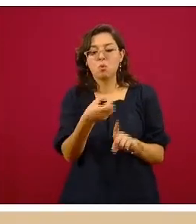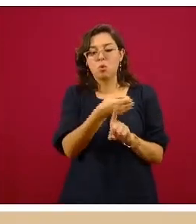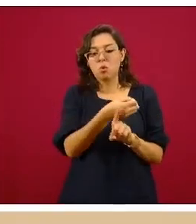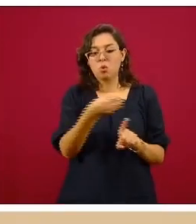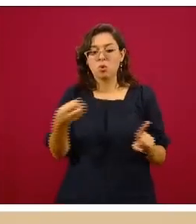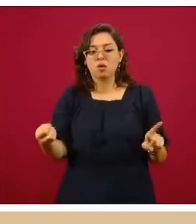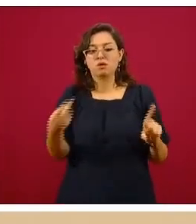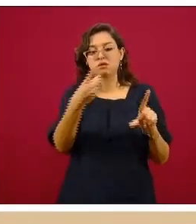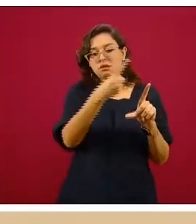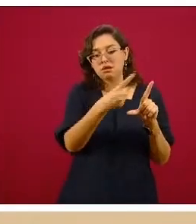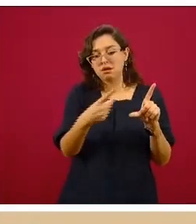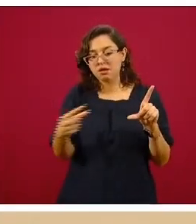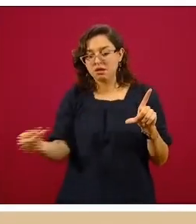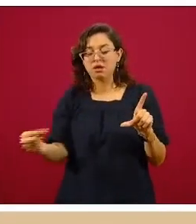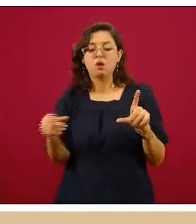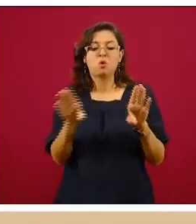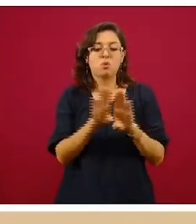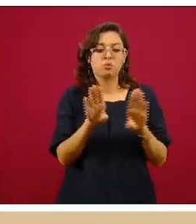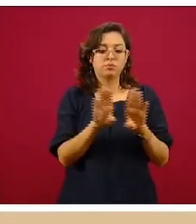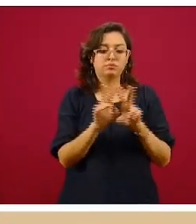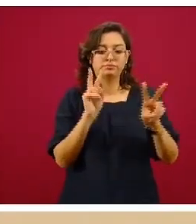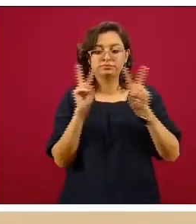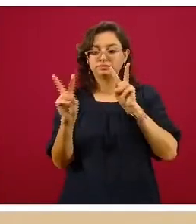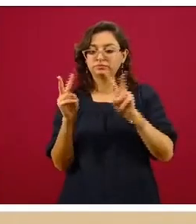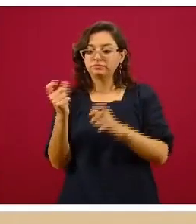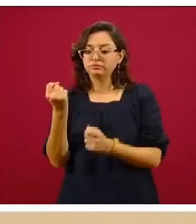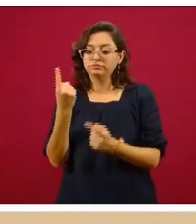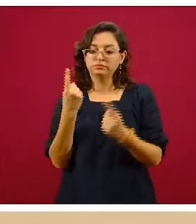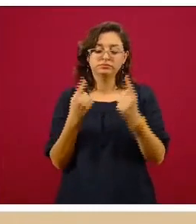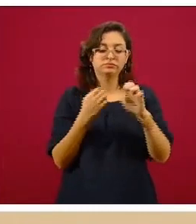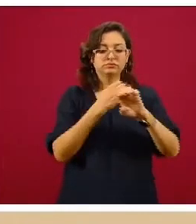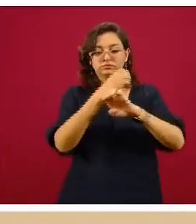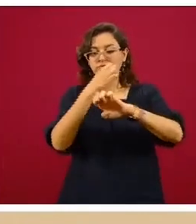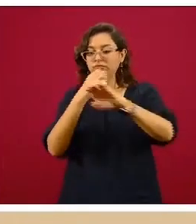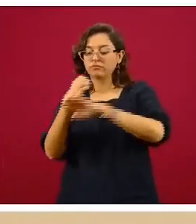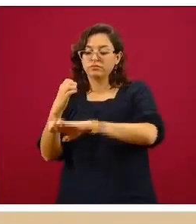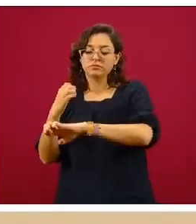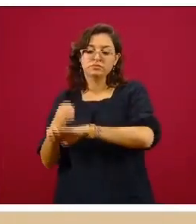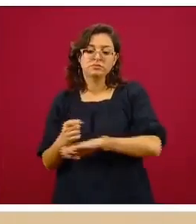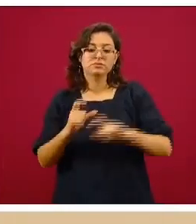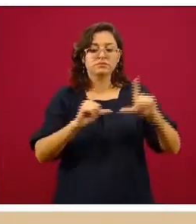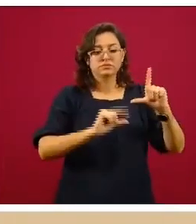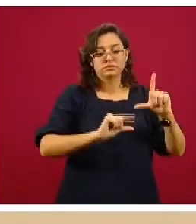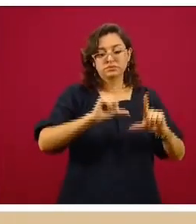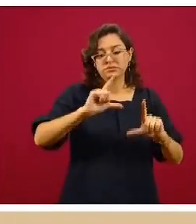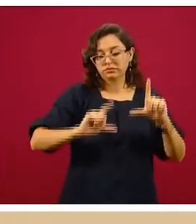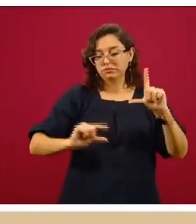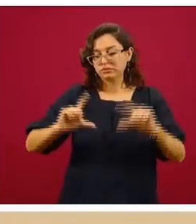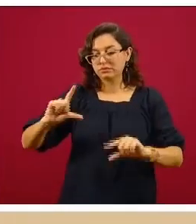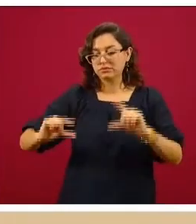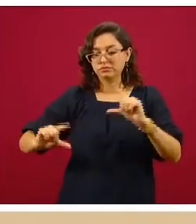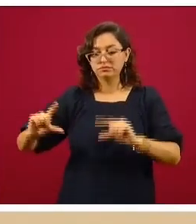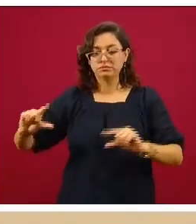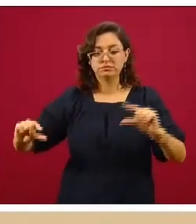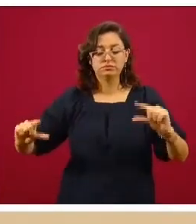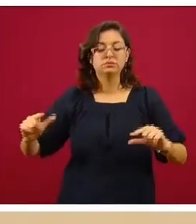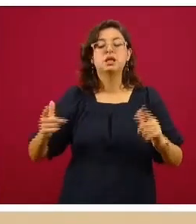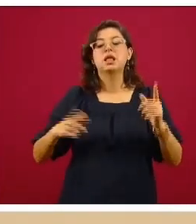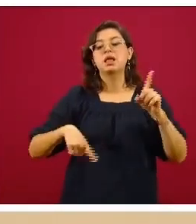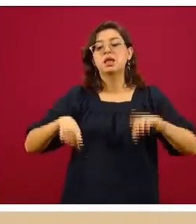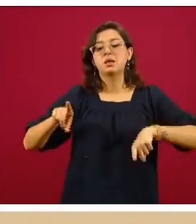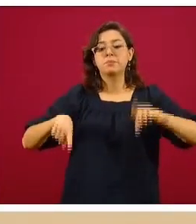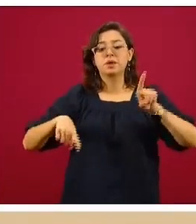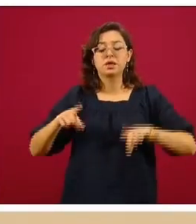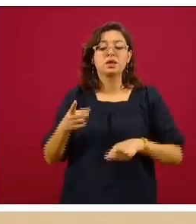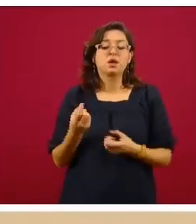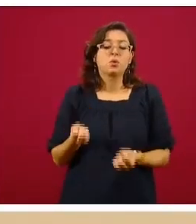y por lo tanto podemos ver intercalarse algunas entidades federativas y cómo a su vez estas van ocupando las posiciones en función de cómo